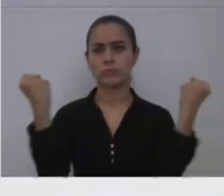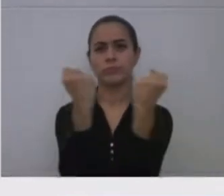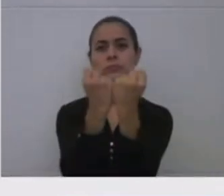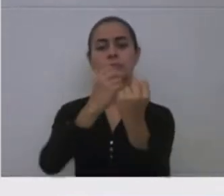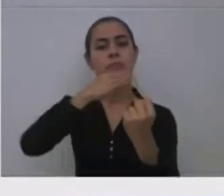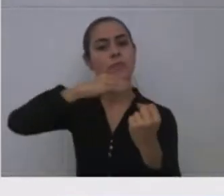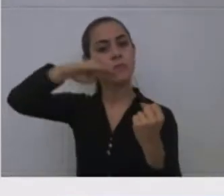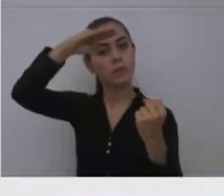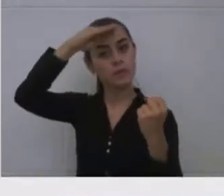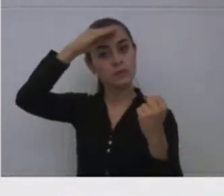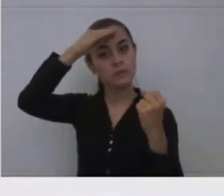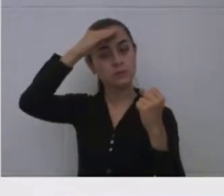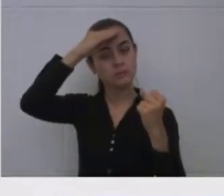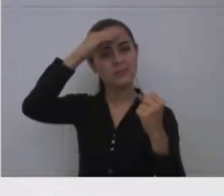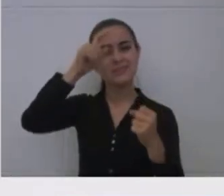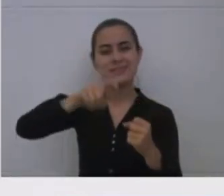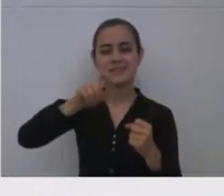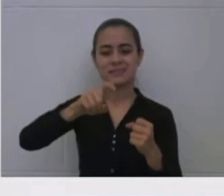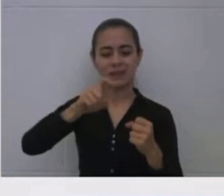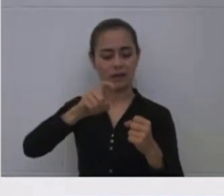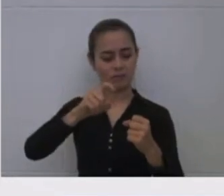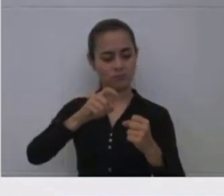tiene que ser un contrapoder.